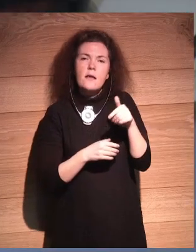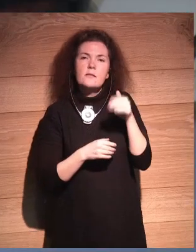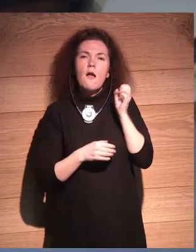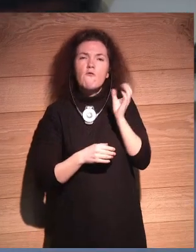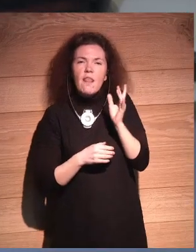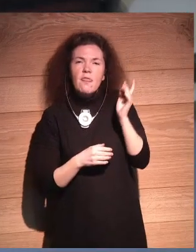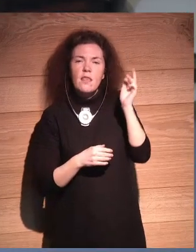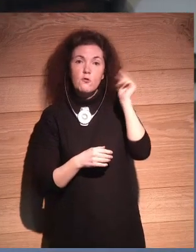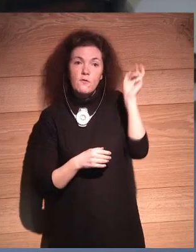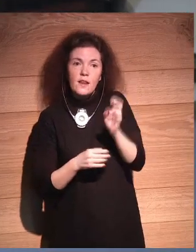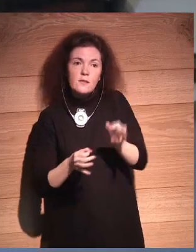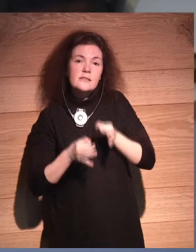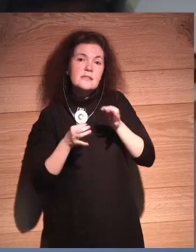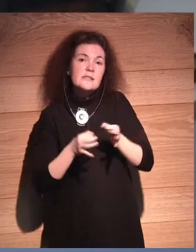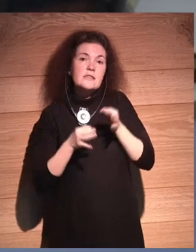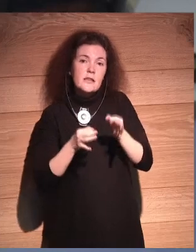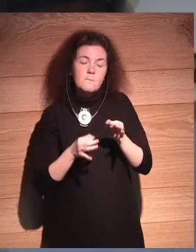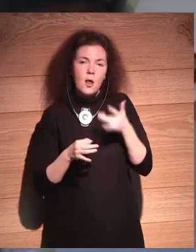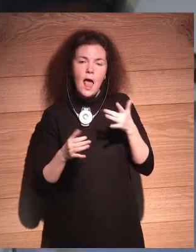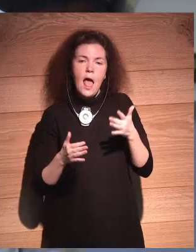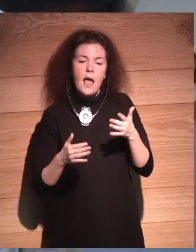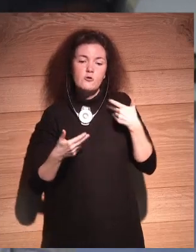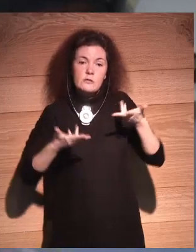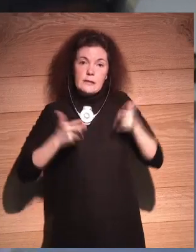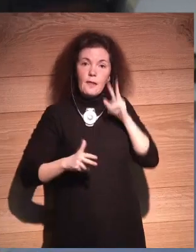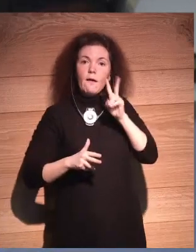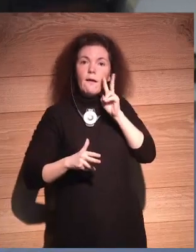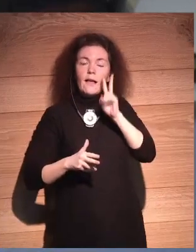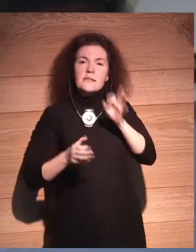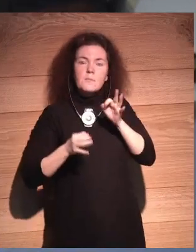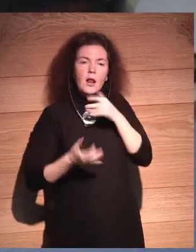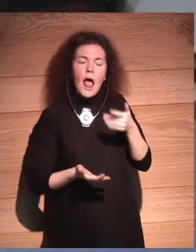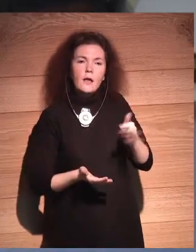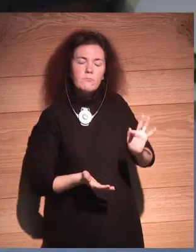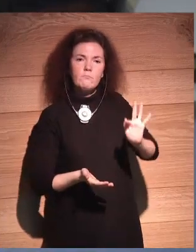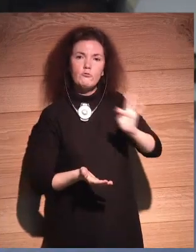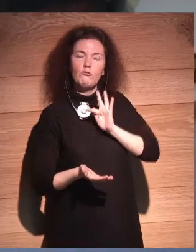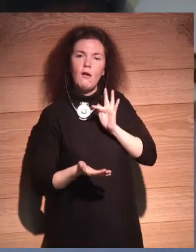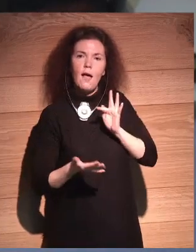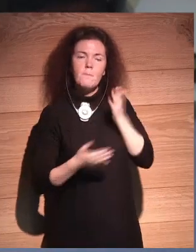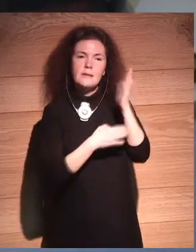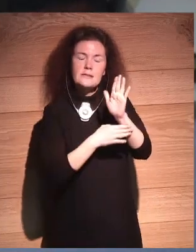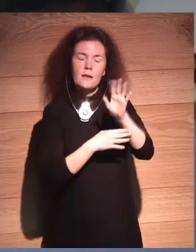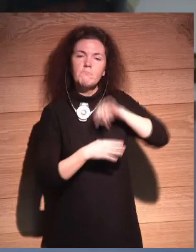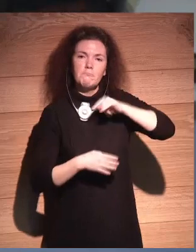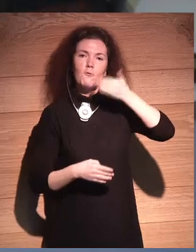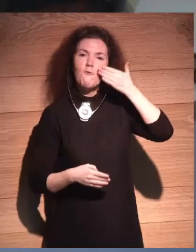conferencias y cuando de repente te toca a ti presentar algo, pues te llena de